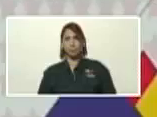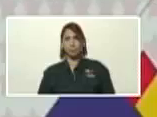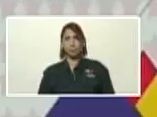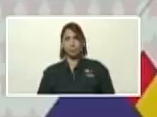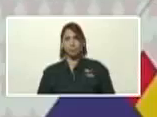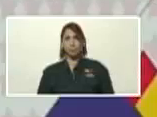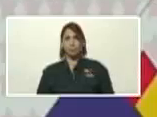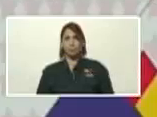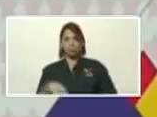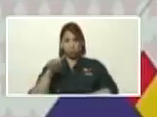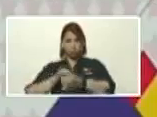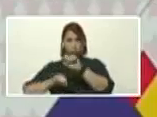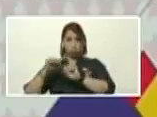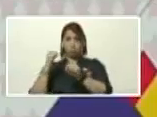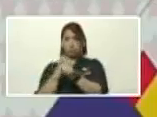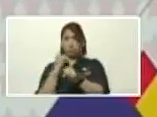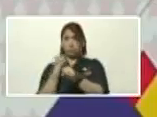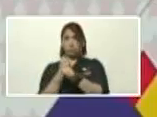sindical